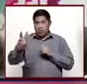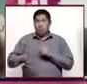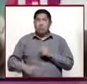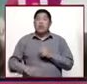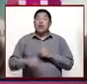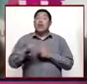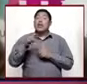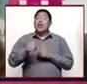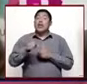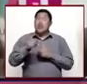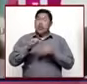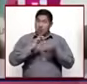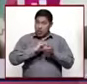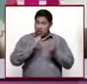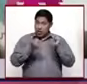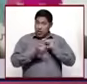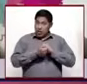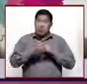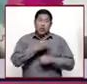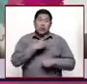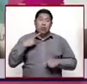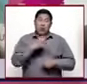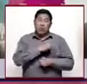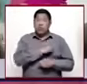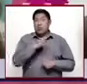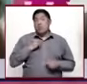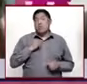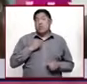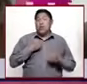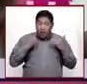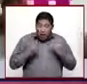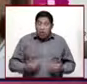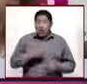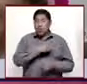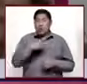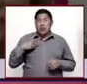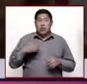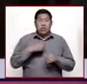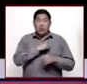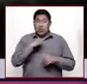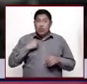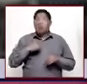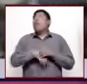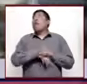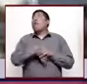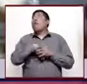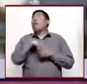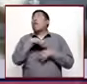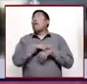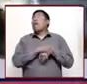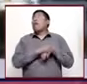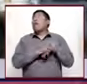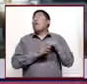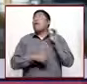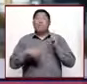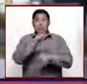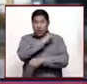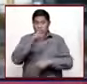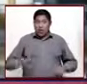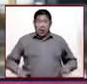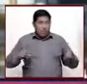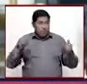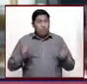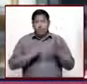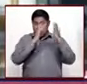Y esa reforma tienen que hacerlo los diputados. Ahorita los diputados se están lavando las manos. Y el alcalde de La Paz desafió a